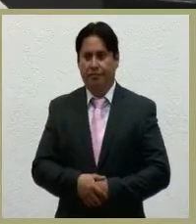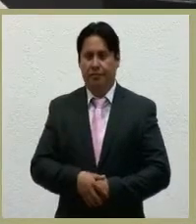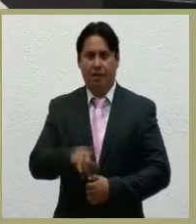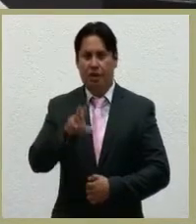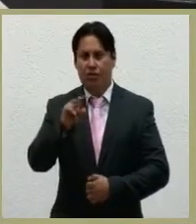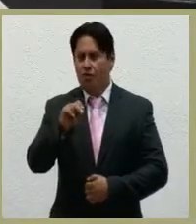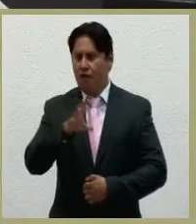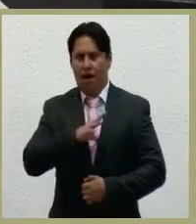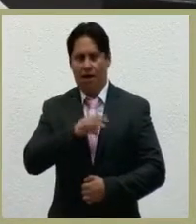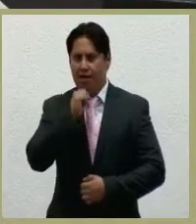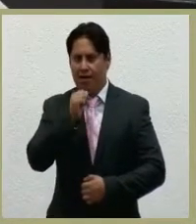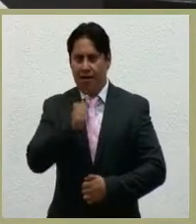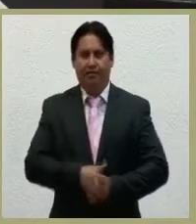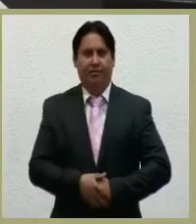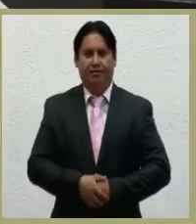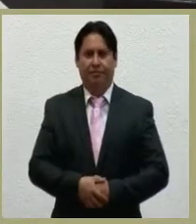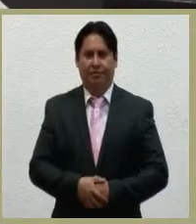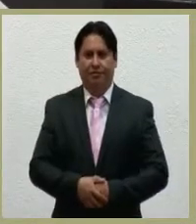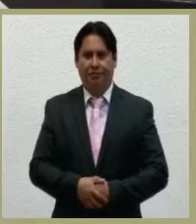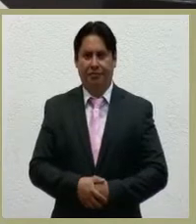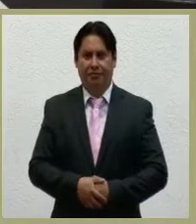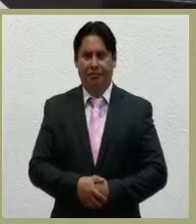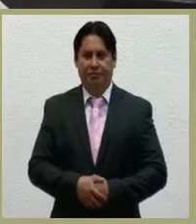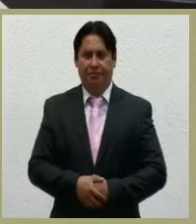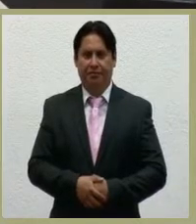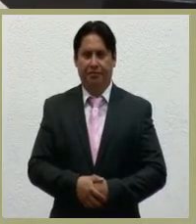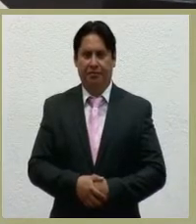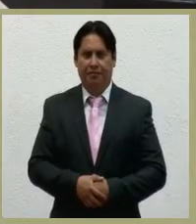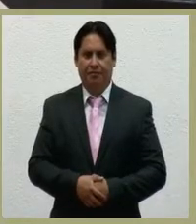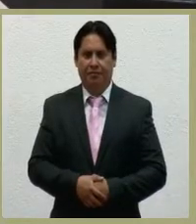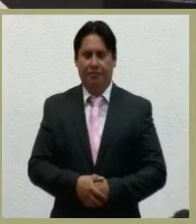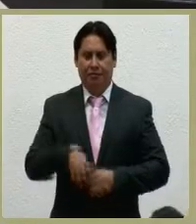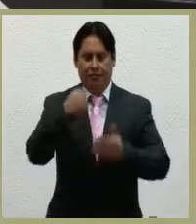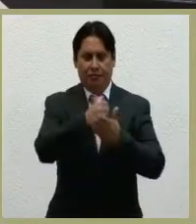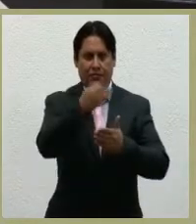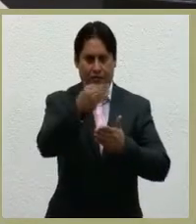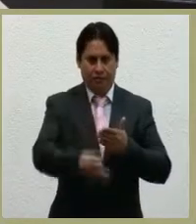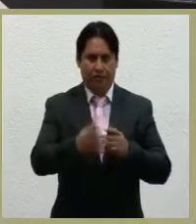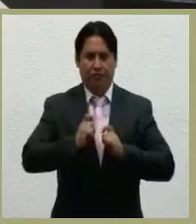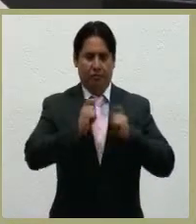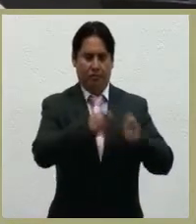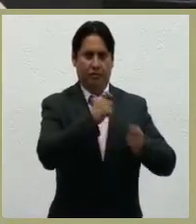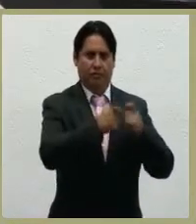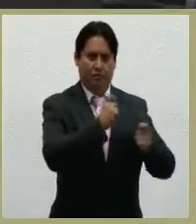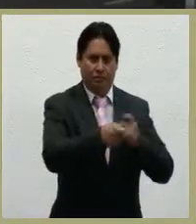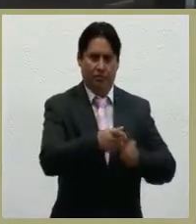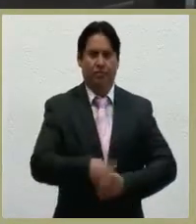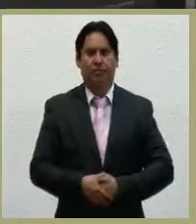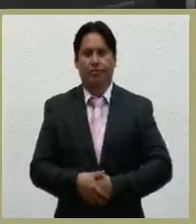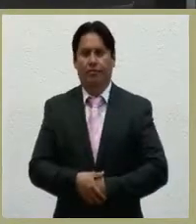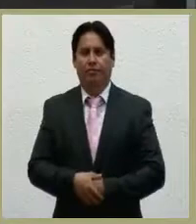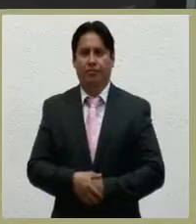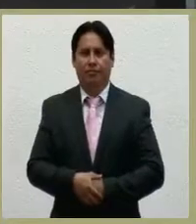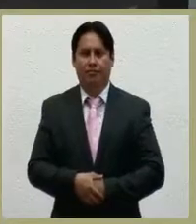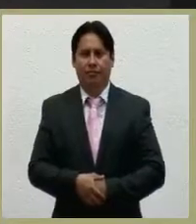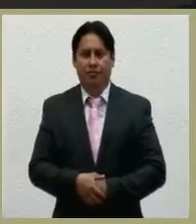ningún legislador por emitir su voto, diputada presidenta. Aprobado por unanimidad, córranse los trámites legislativos